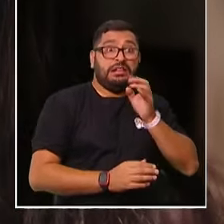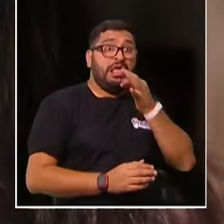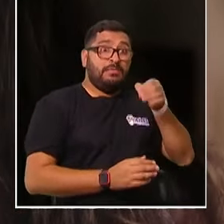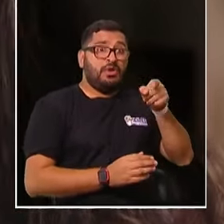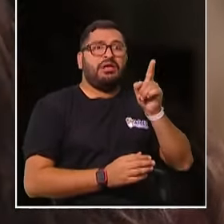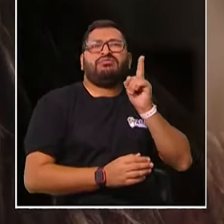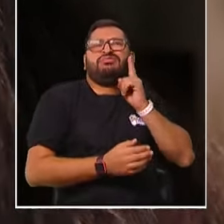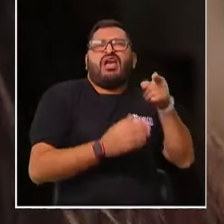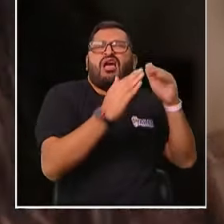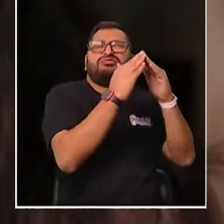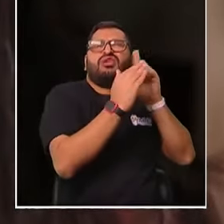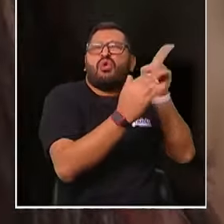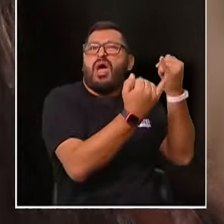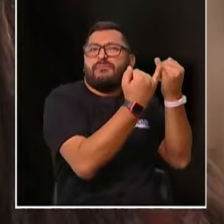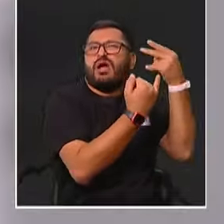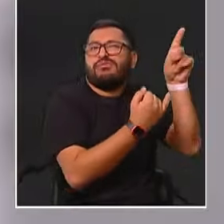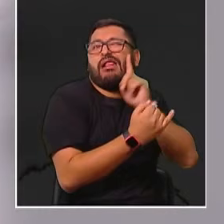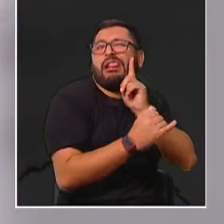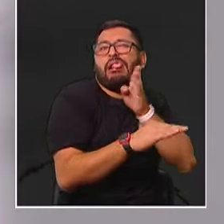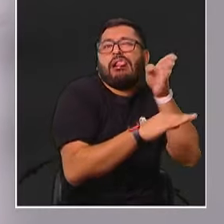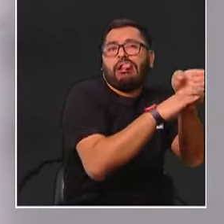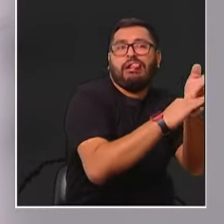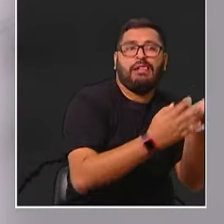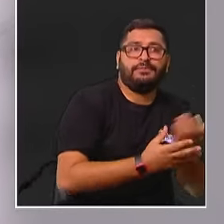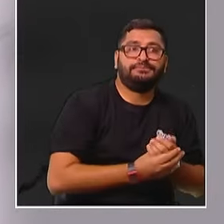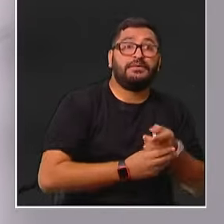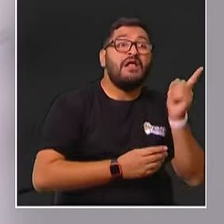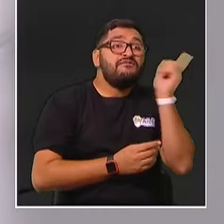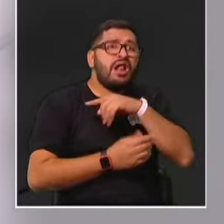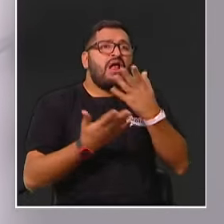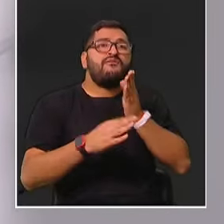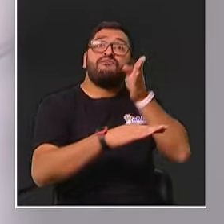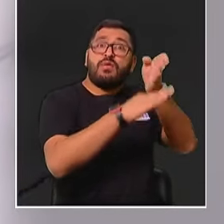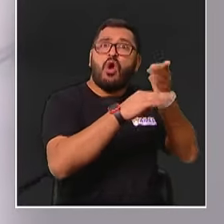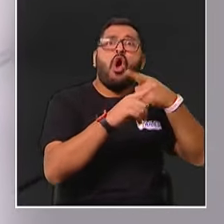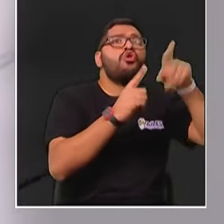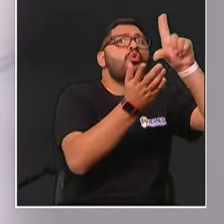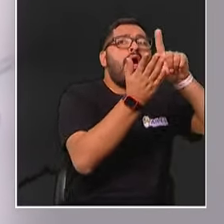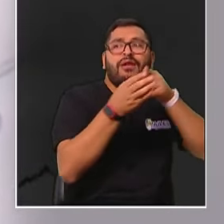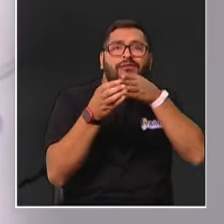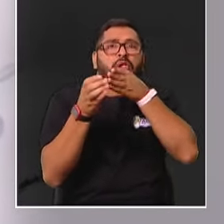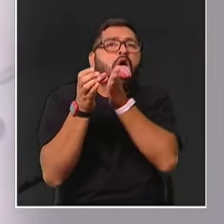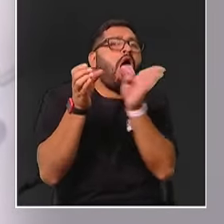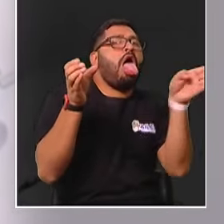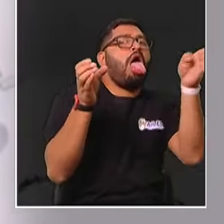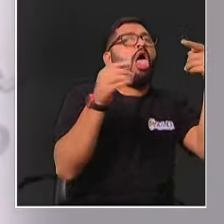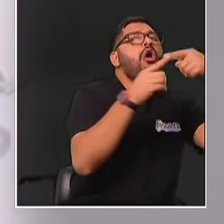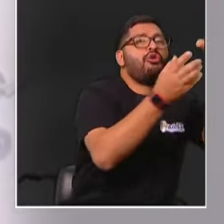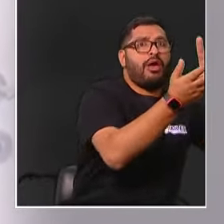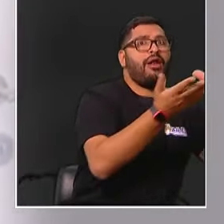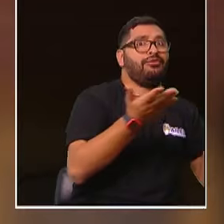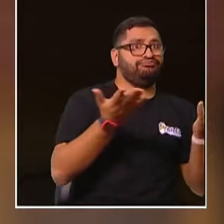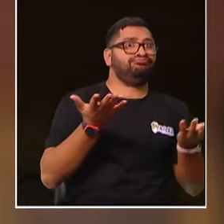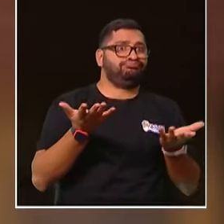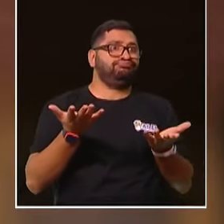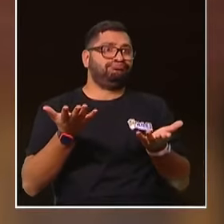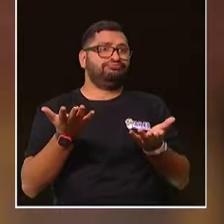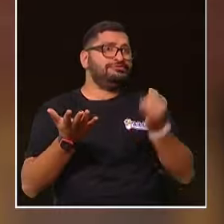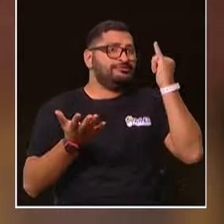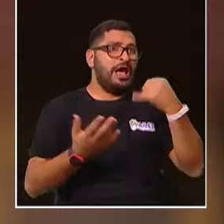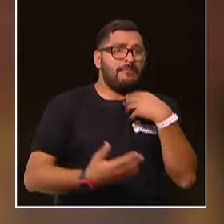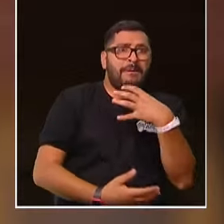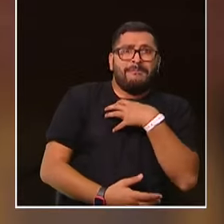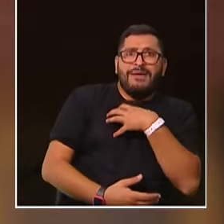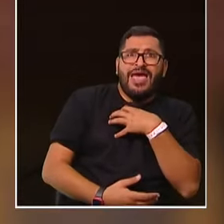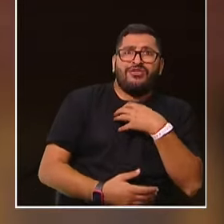ir a la casa de una amiga y al final nos fuimos para otro lado. El miedo que yo tenía